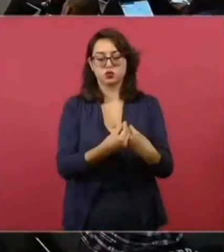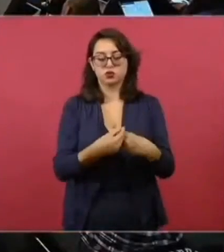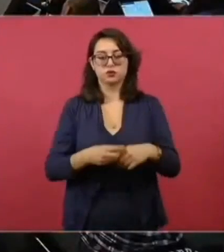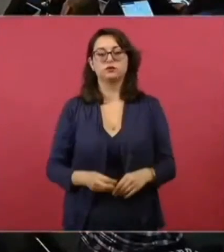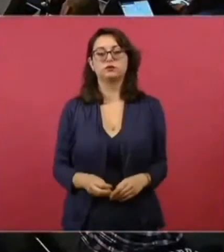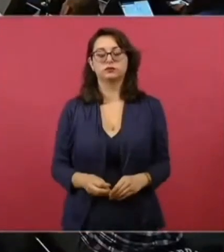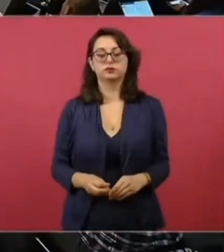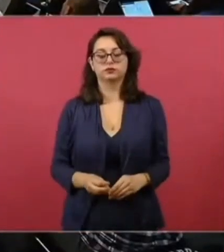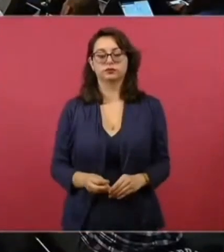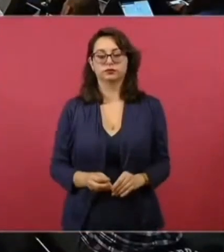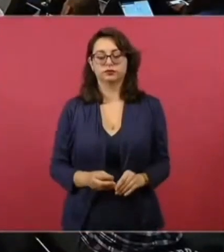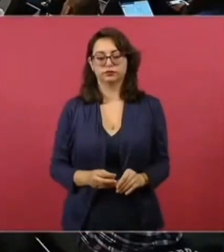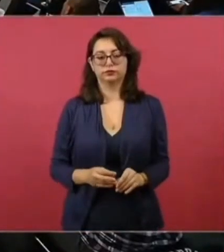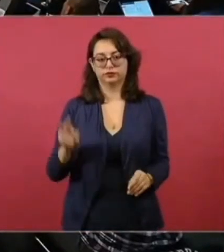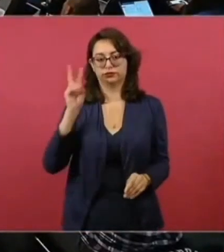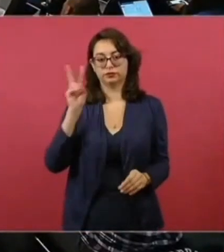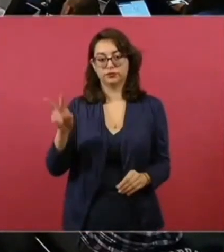A ver si aparece esa parte.